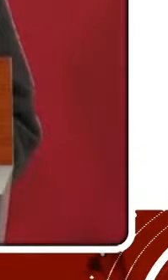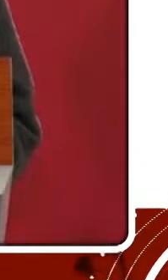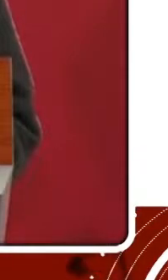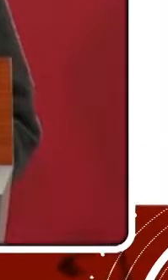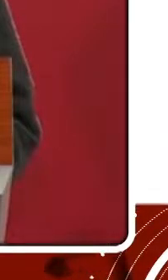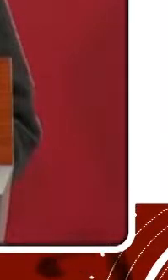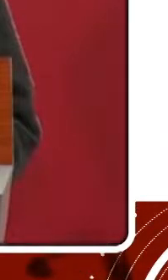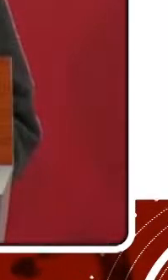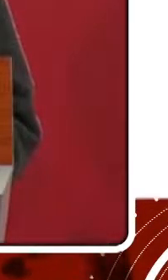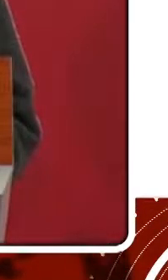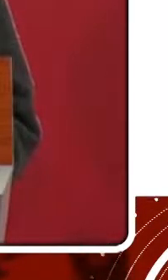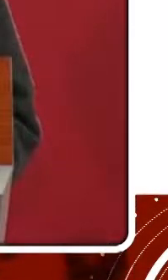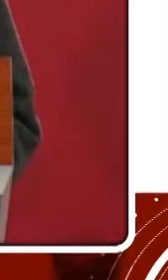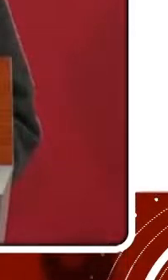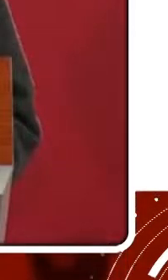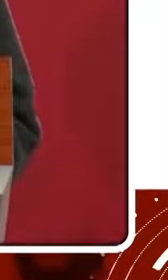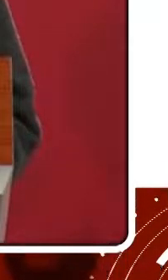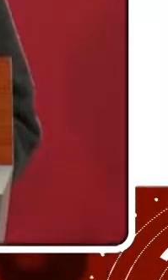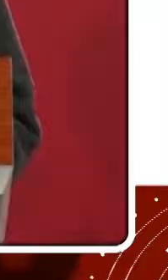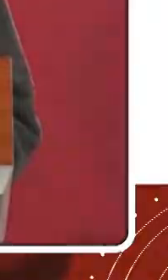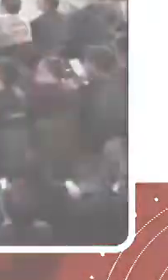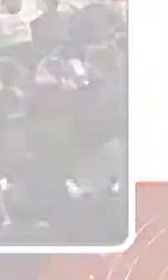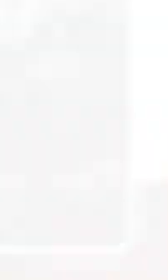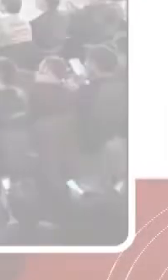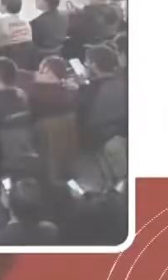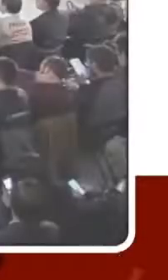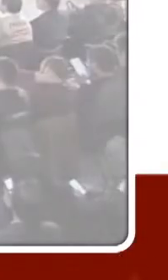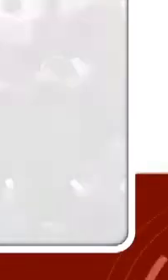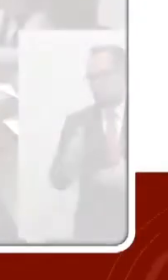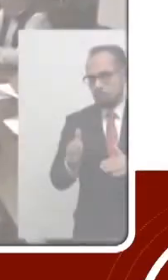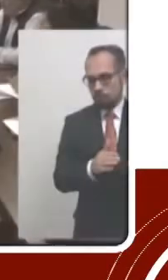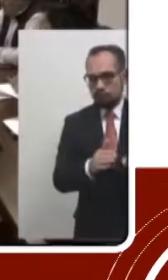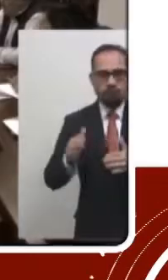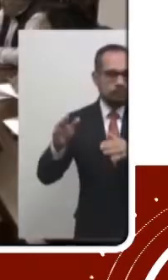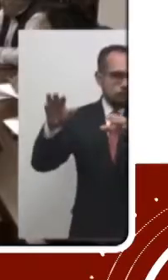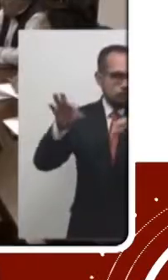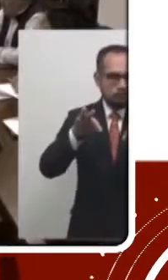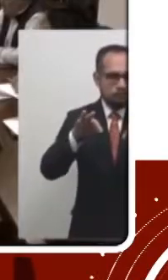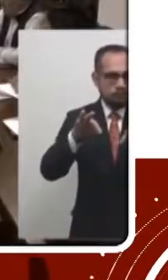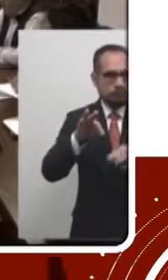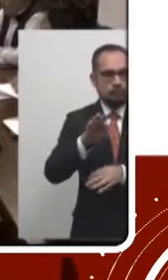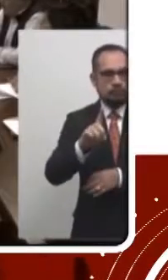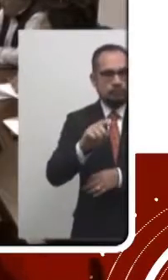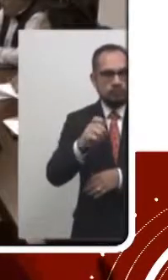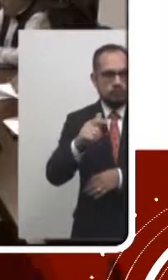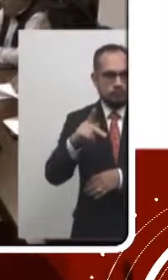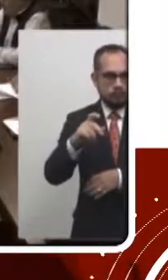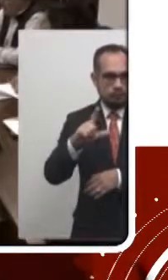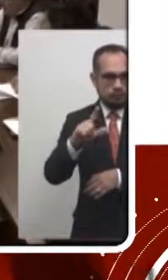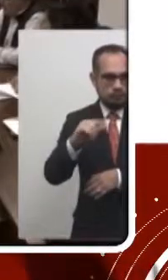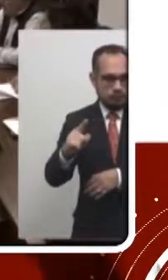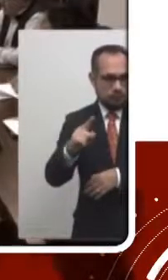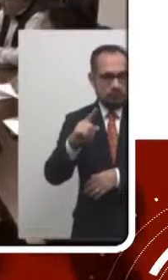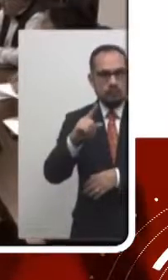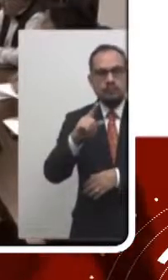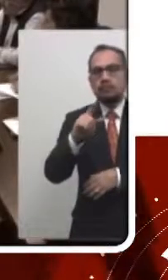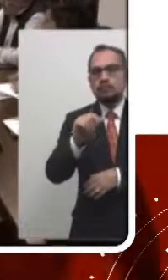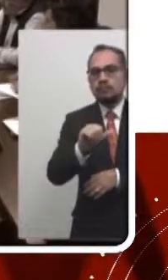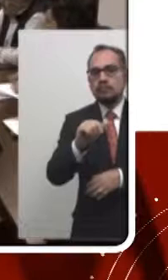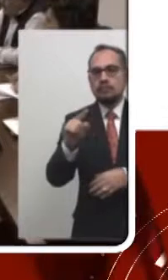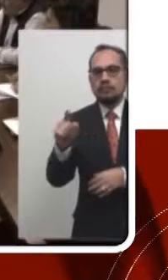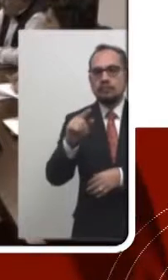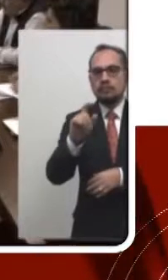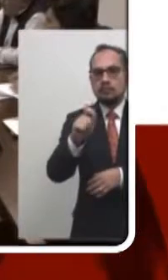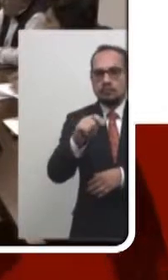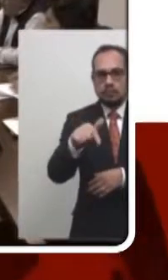a 120, mientras 27 heridos continúan hospitalizados. Durante la quinta sesión de la Diputación Permanente del Congreso de Hidalgo,